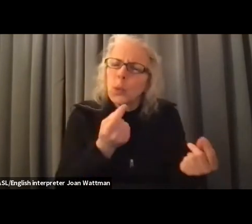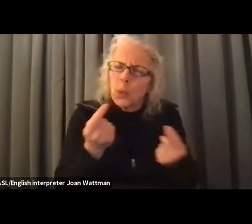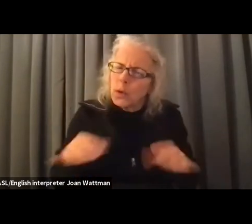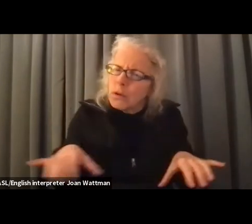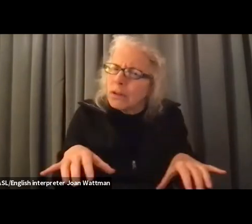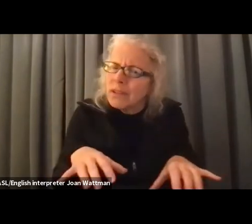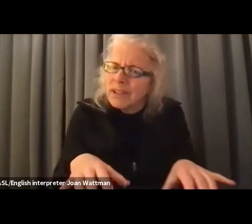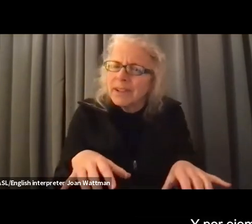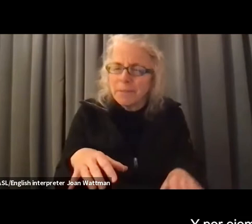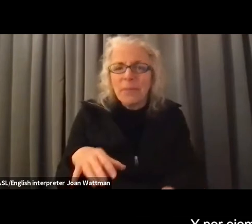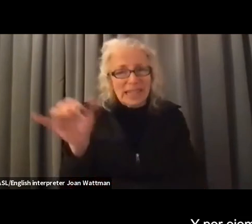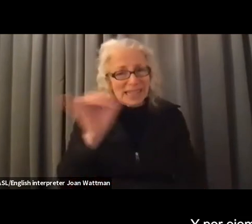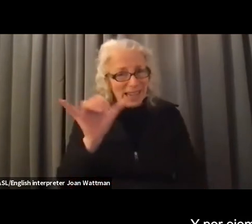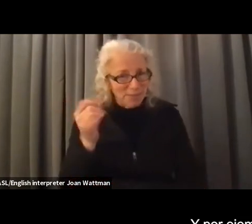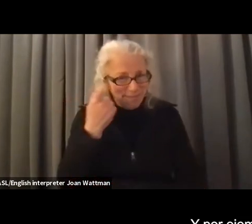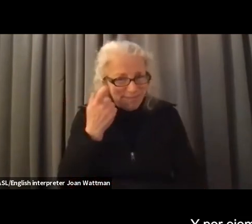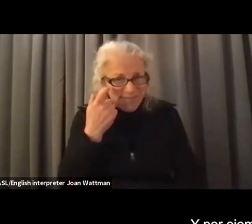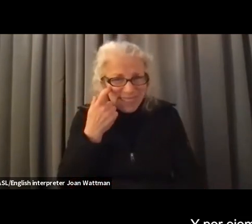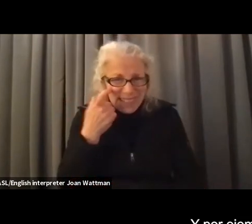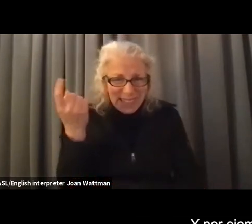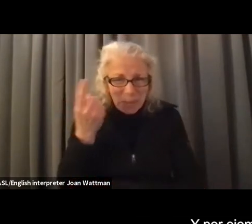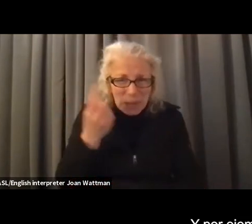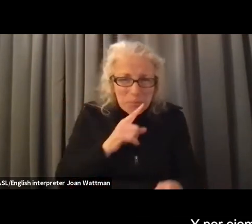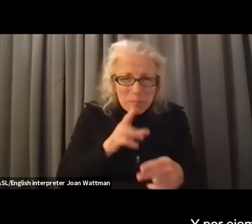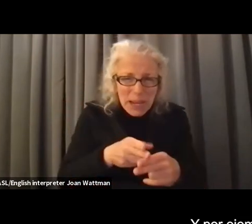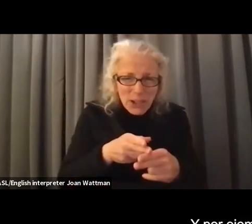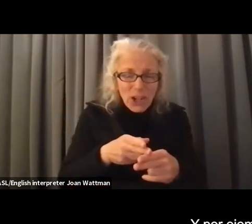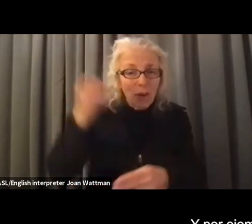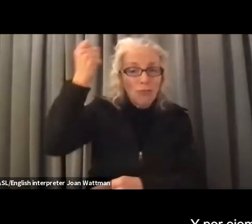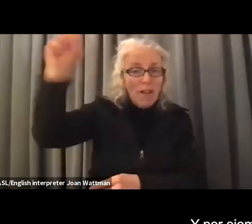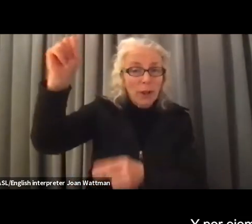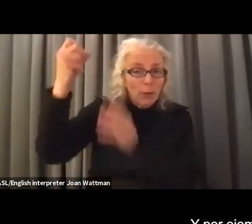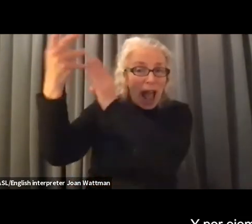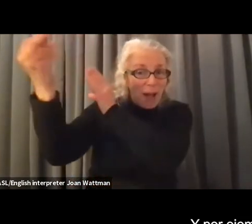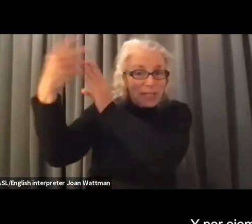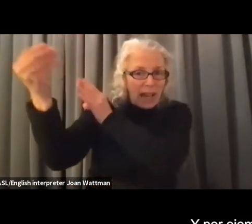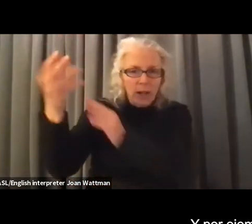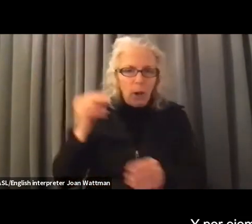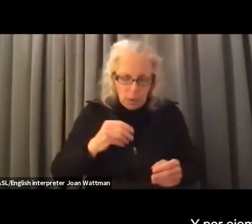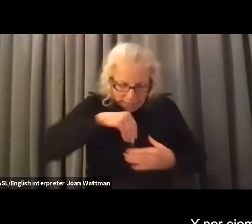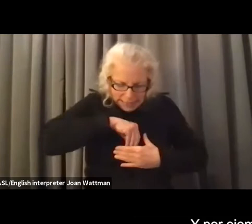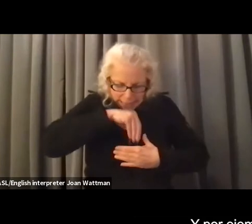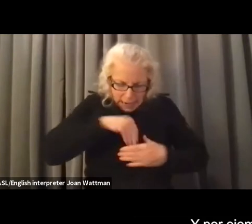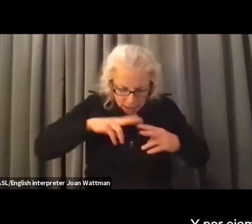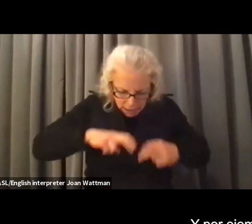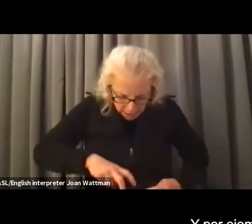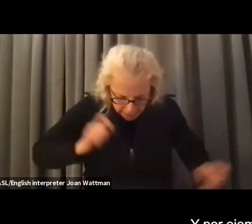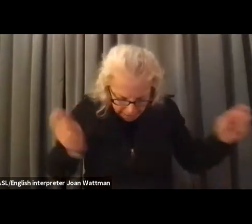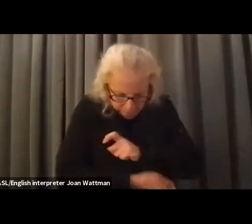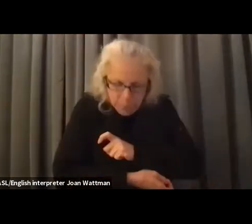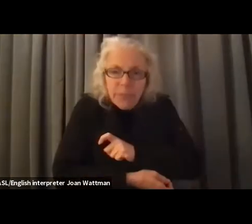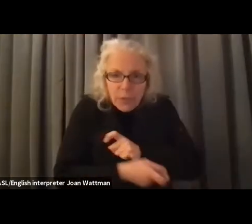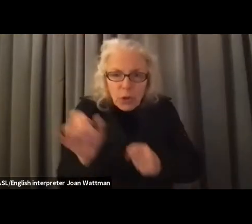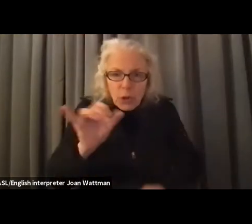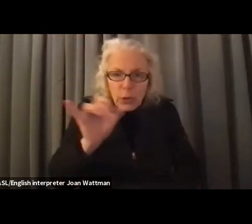adentro. ¿Sí? Y por ejemplo, parte de lo que tendría que revisar el pueblo estadounidense es